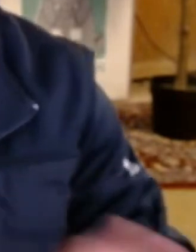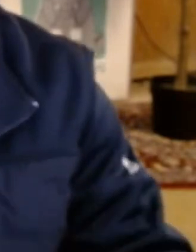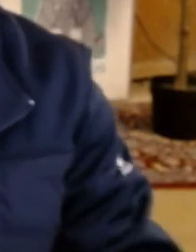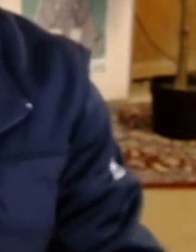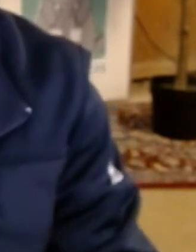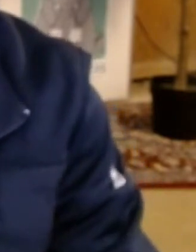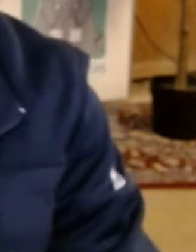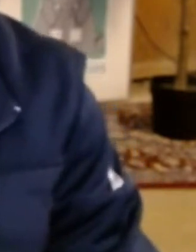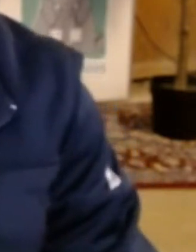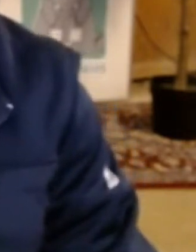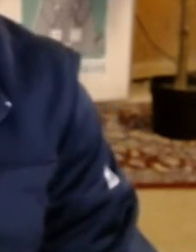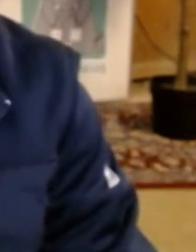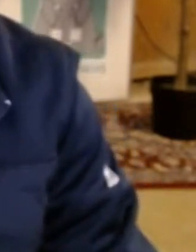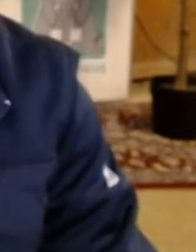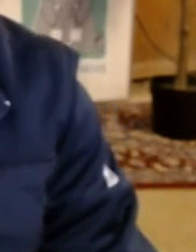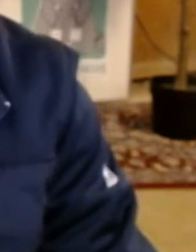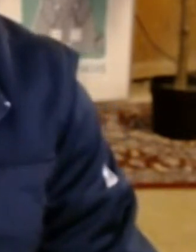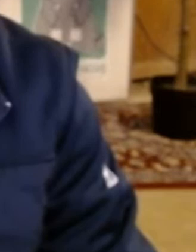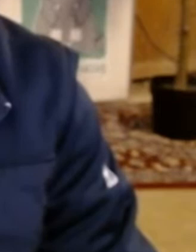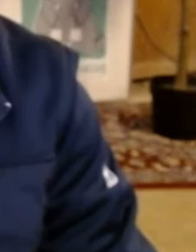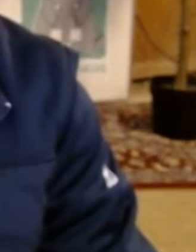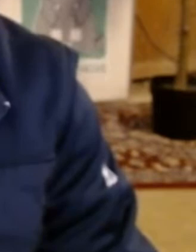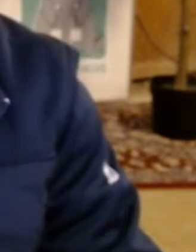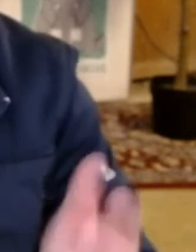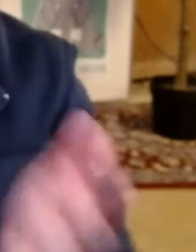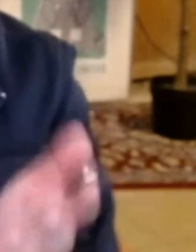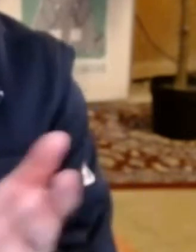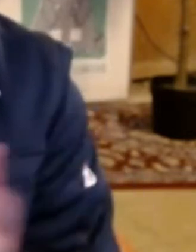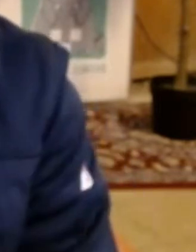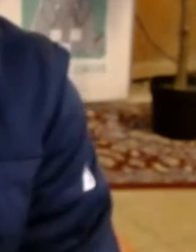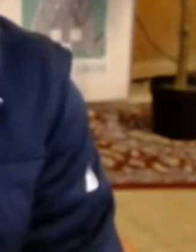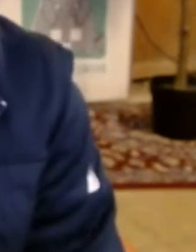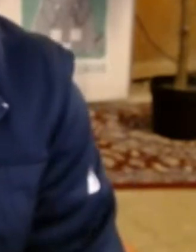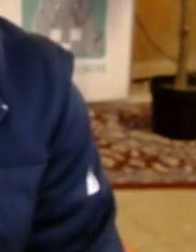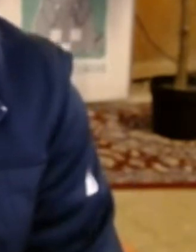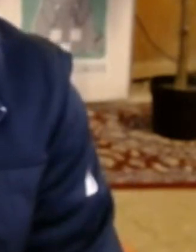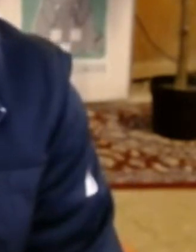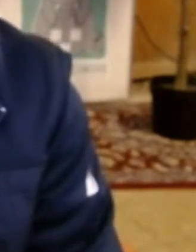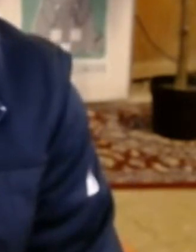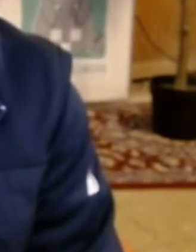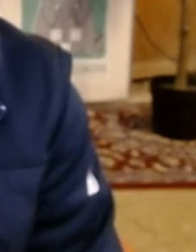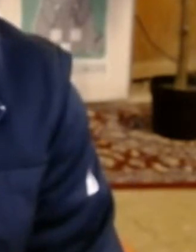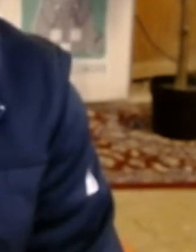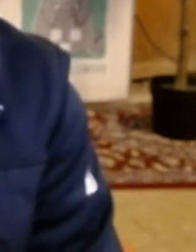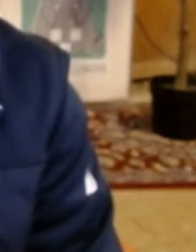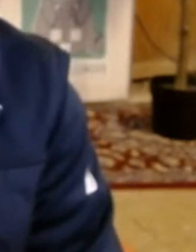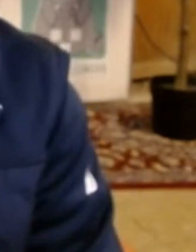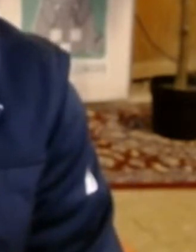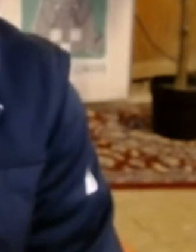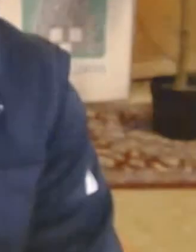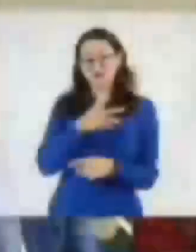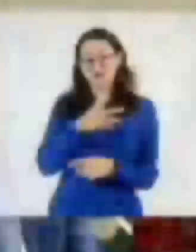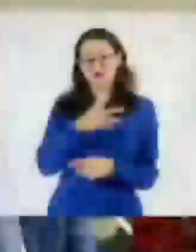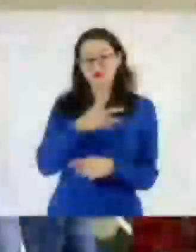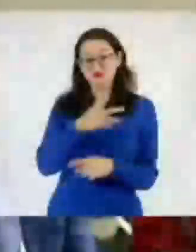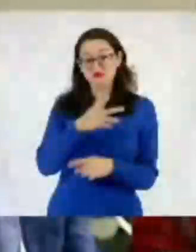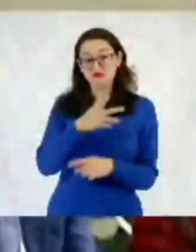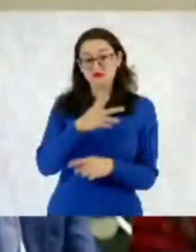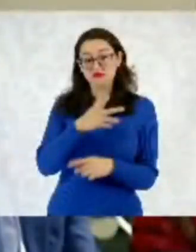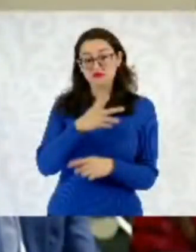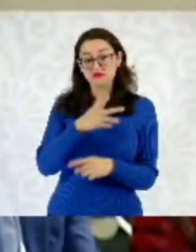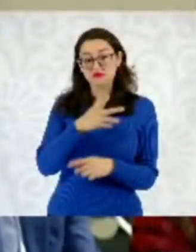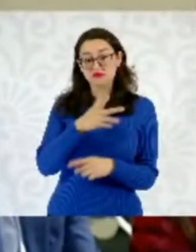Fuente, para después preguntarle sobre cómo mantener la cabeza fría para negociar con el presidente